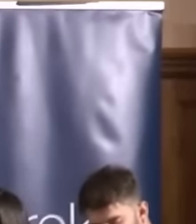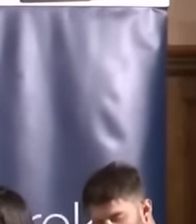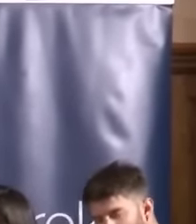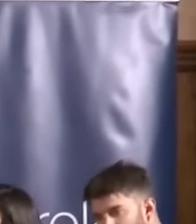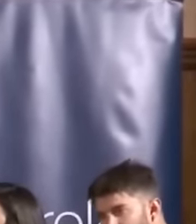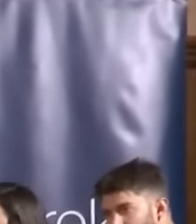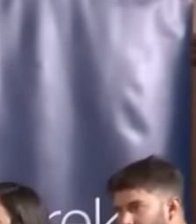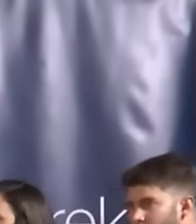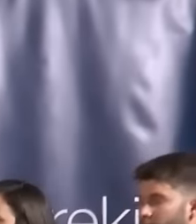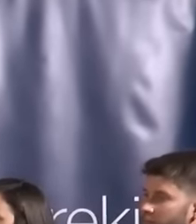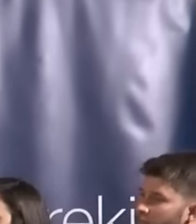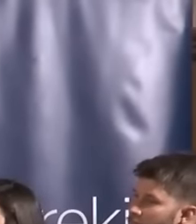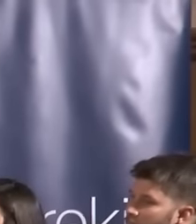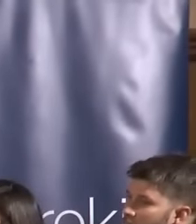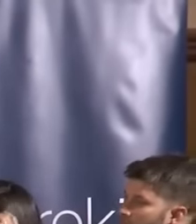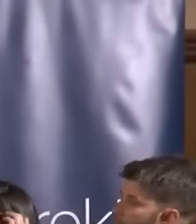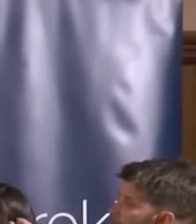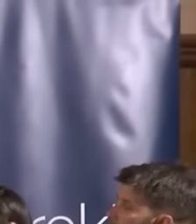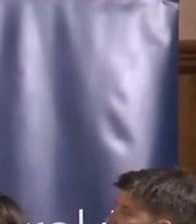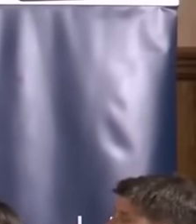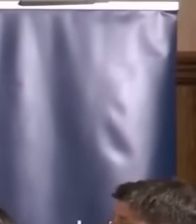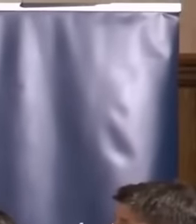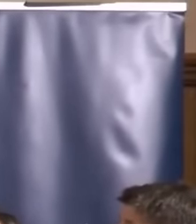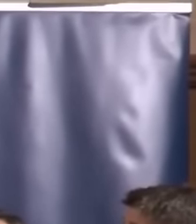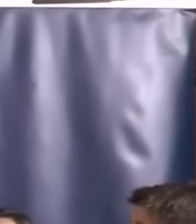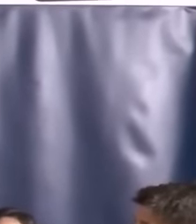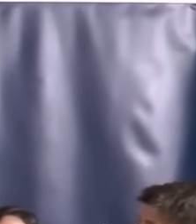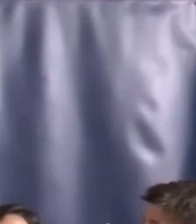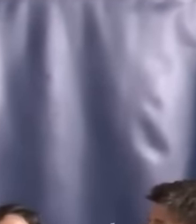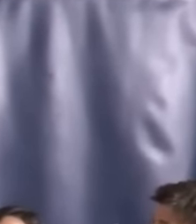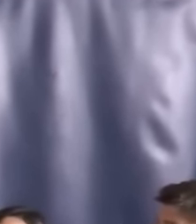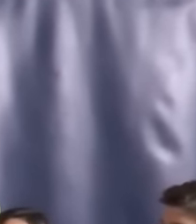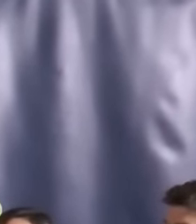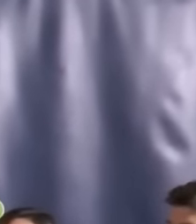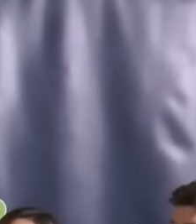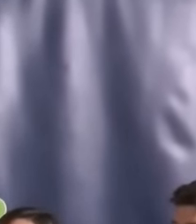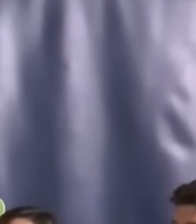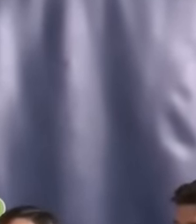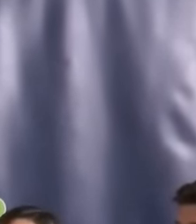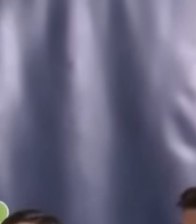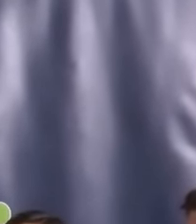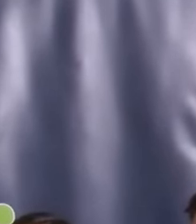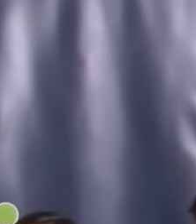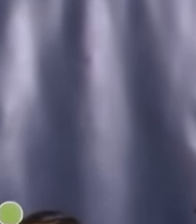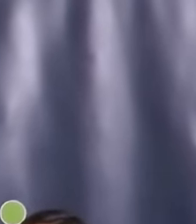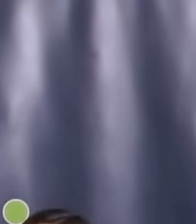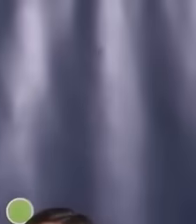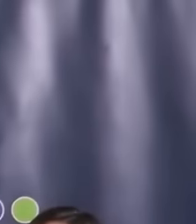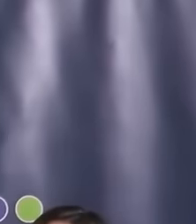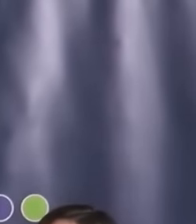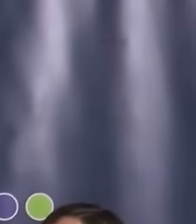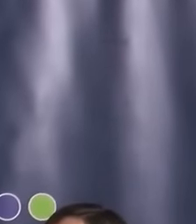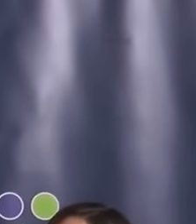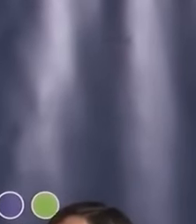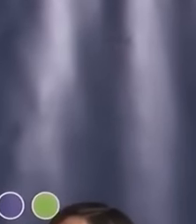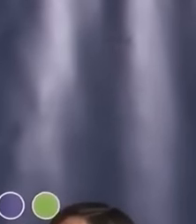el Ecuador de la de la campaña y ya hemos escuchado bastantes cosas de unos y de otros y creo que merece la pena hacer